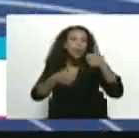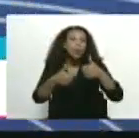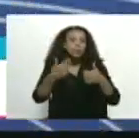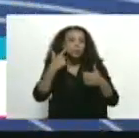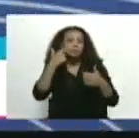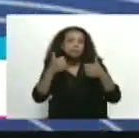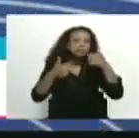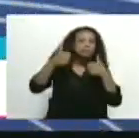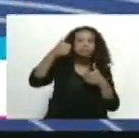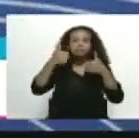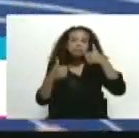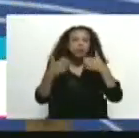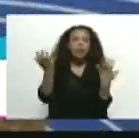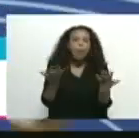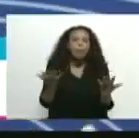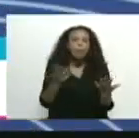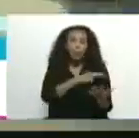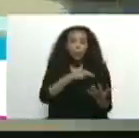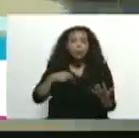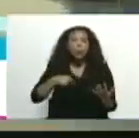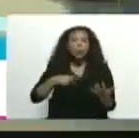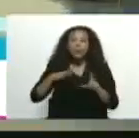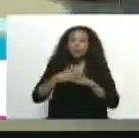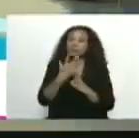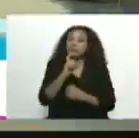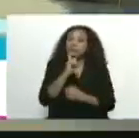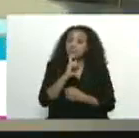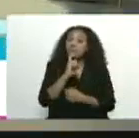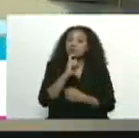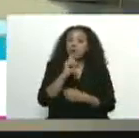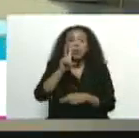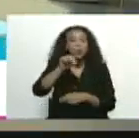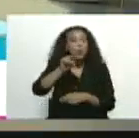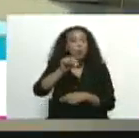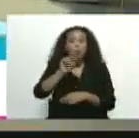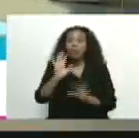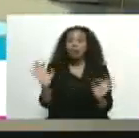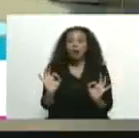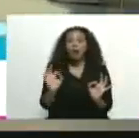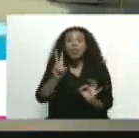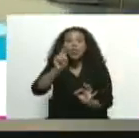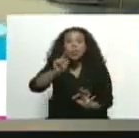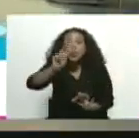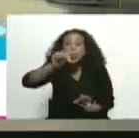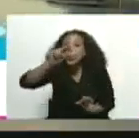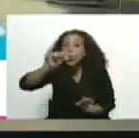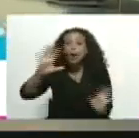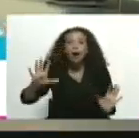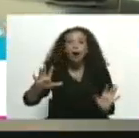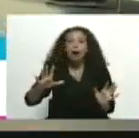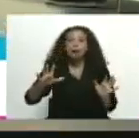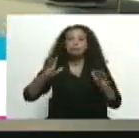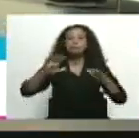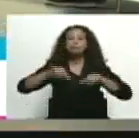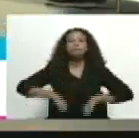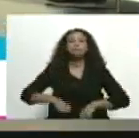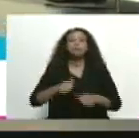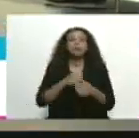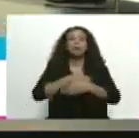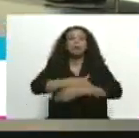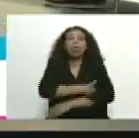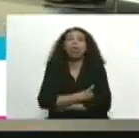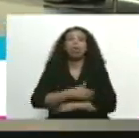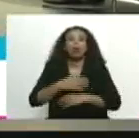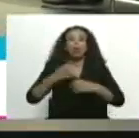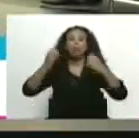y ven en un ejemplo de nosotros, cómo nosotros, a pesar de todas las dificultades, nunca, nunca, pero presidente, nunca nos vamos a rendir y nunca vamos a traicionar